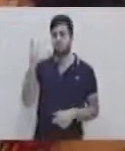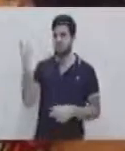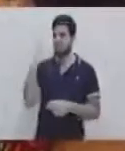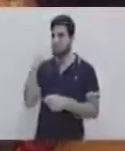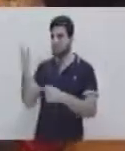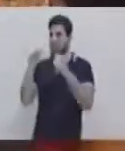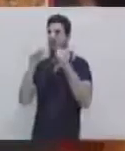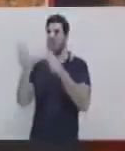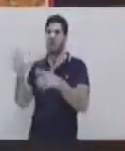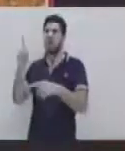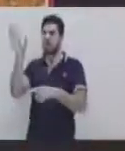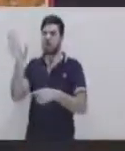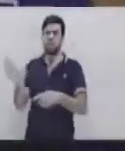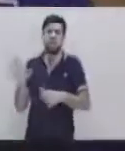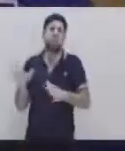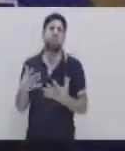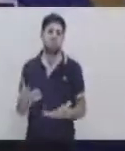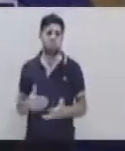¿Qué tiene este animal?